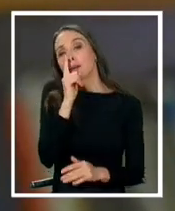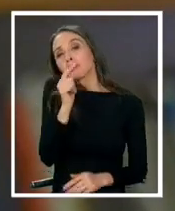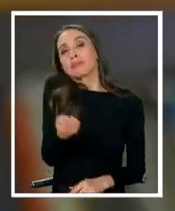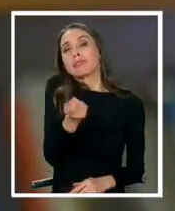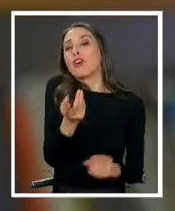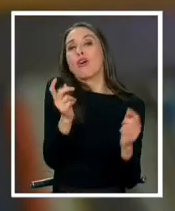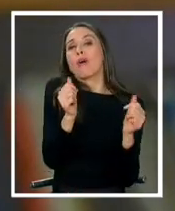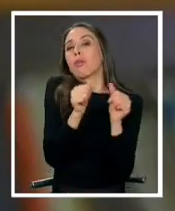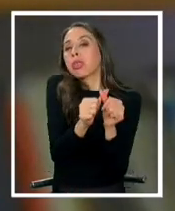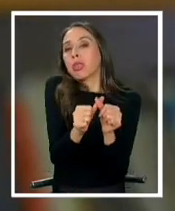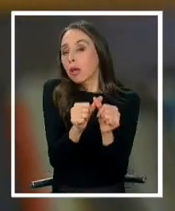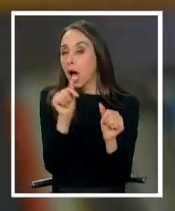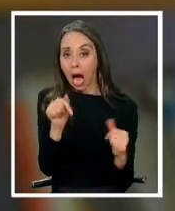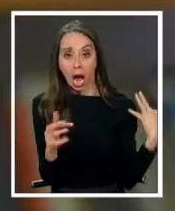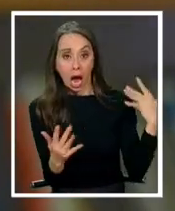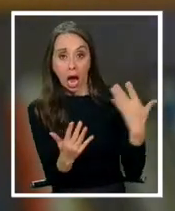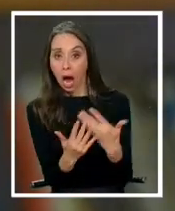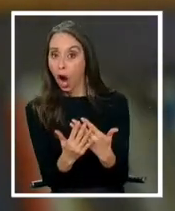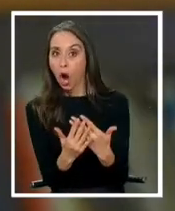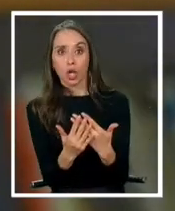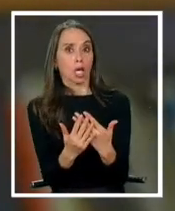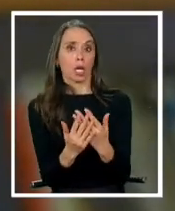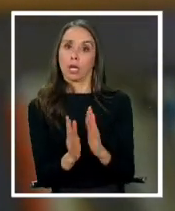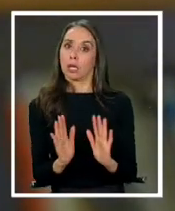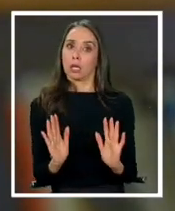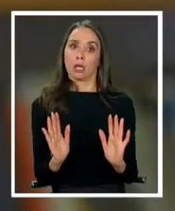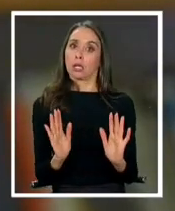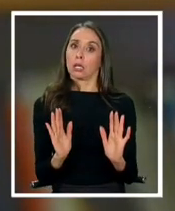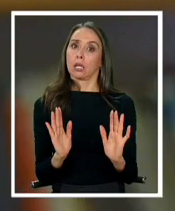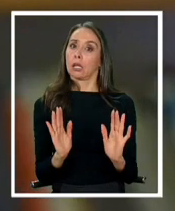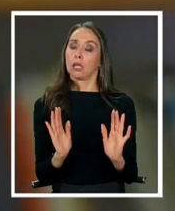Eso hoy día, sin duda, sería absolutamente